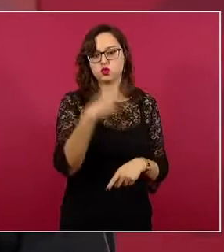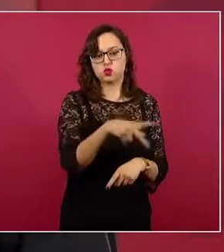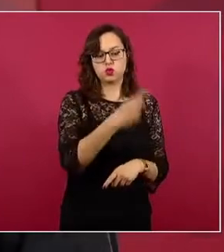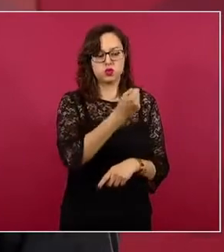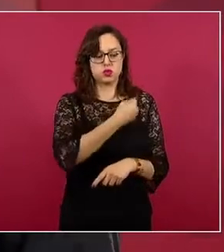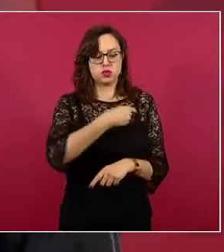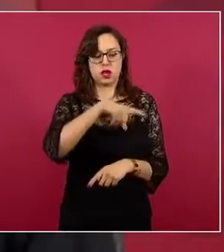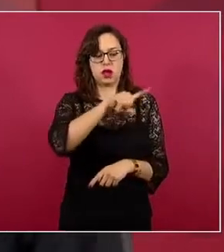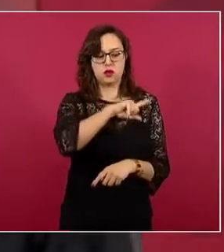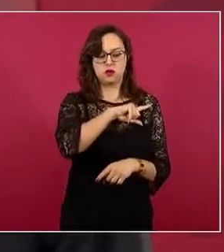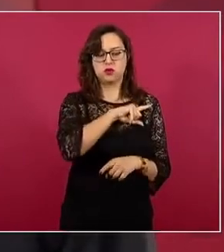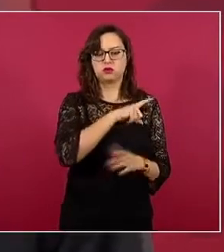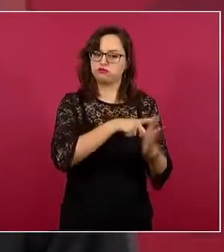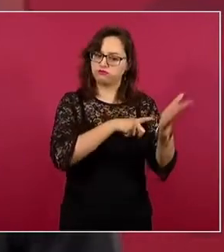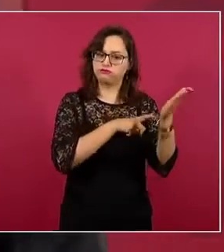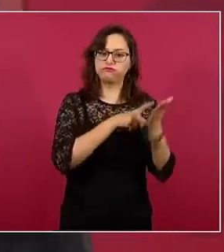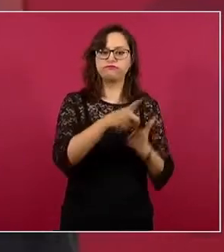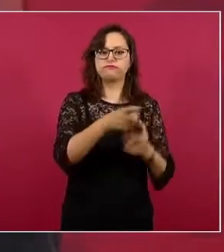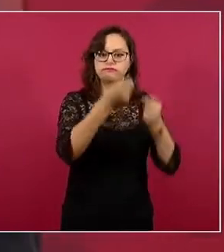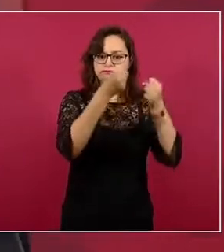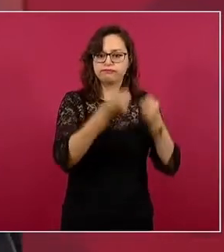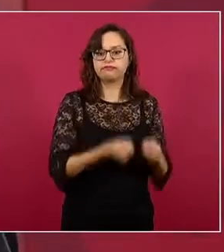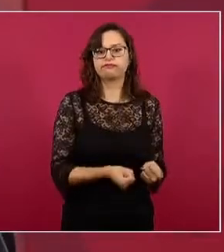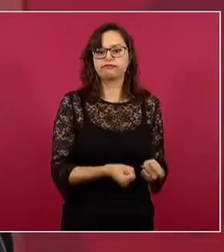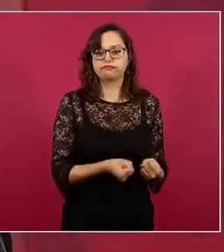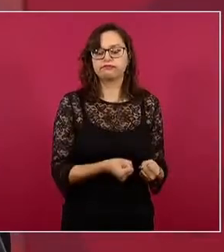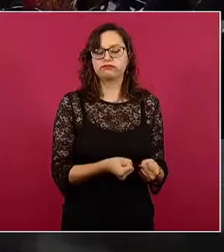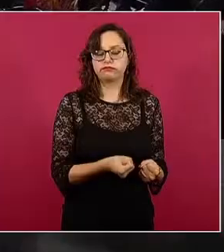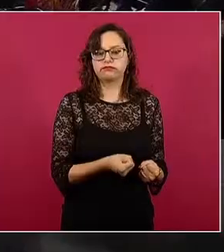salud. Vamos a informar